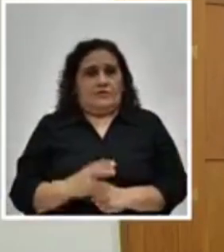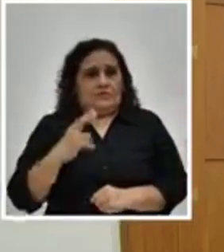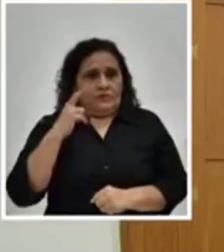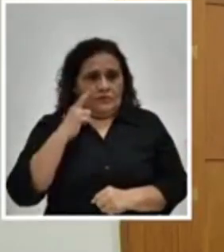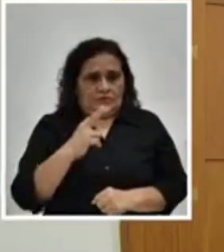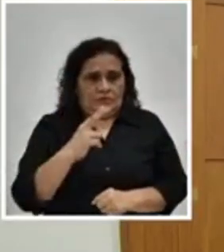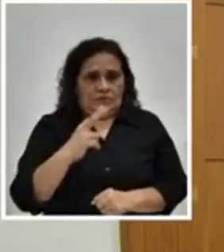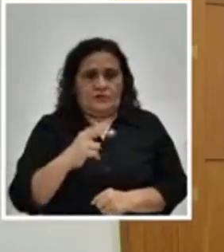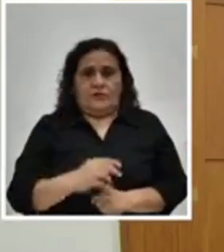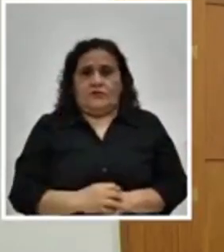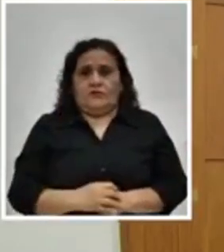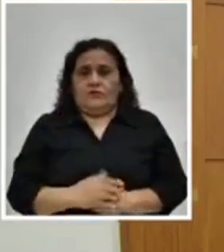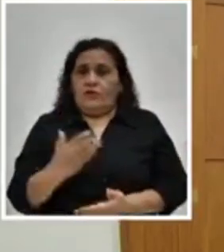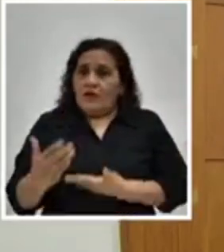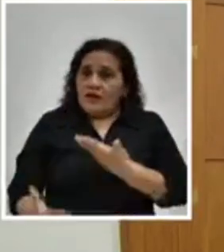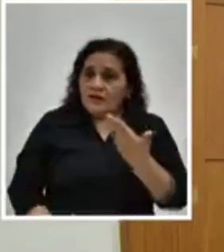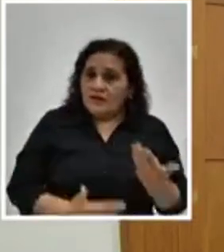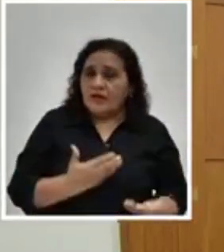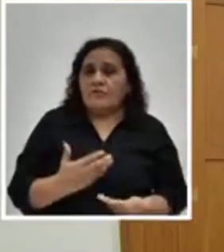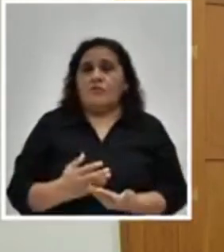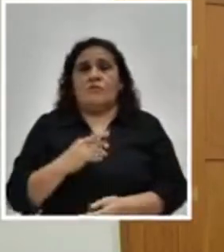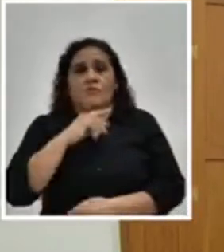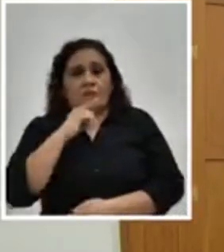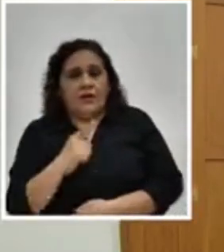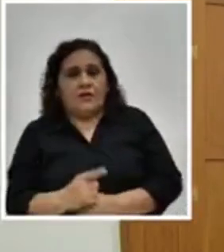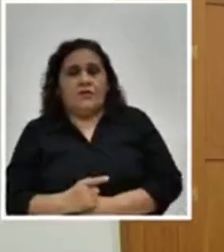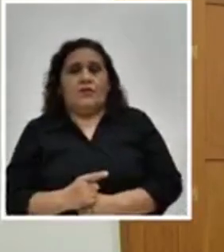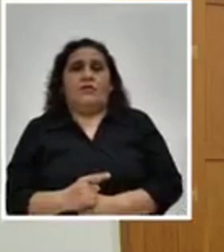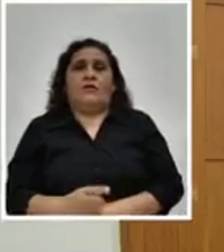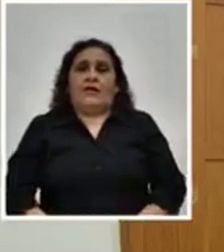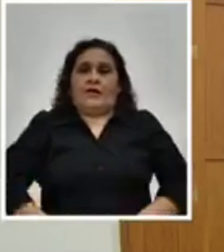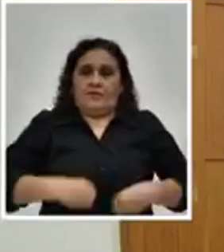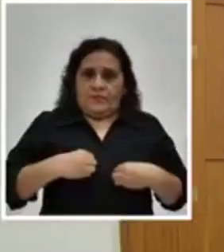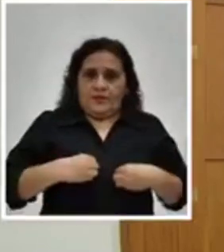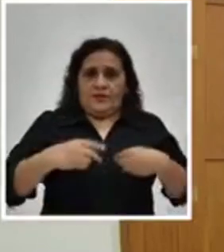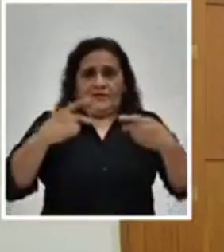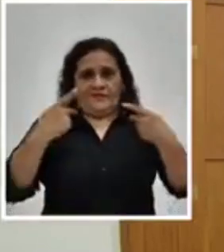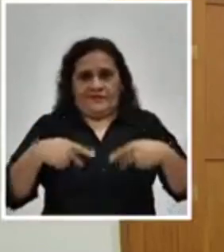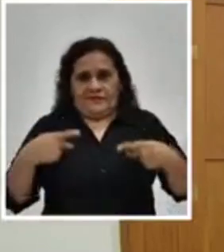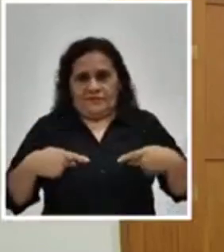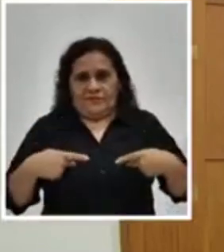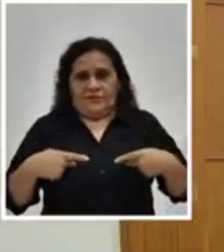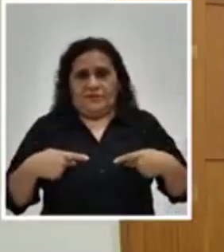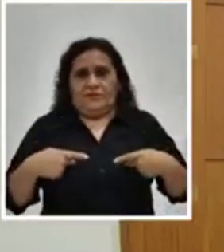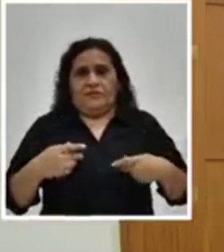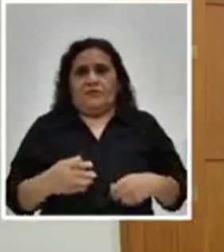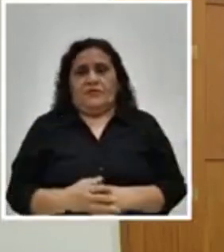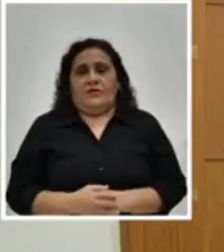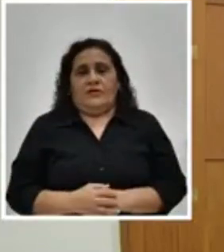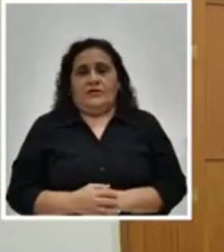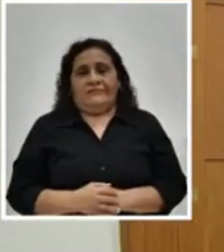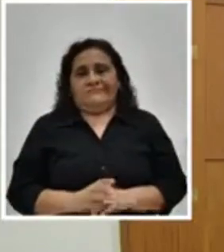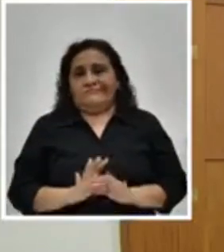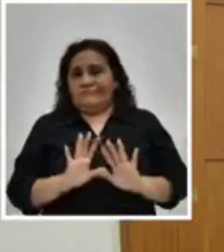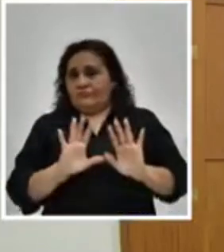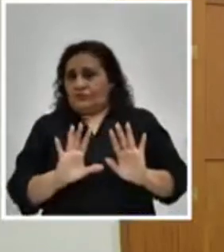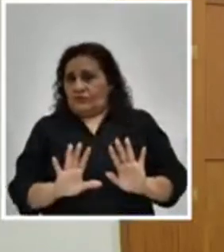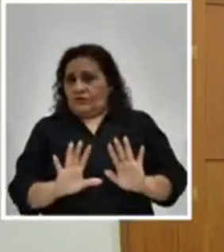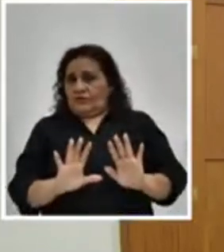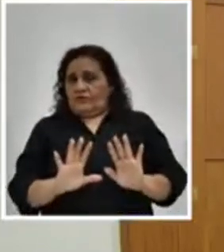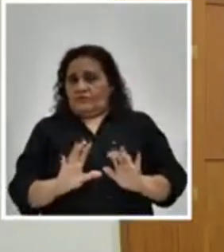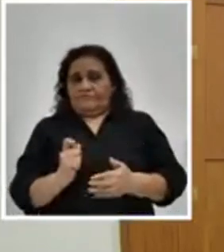de electrificación para mejorar la calidad de vida de las personas con alto grado de rezago social, se